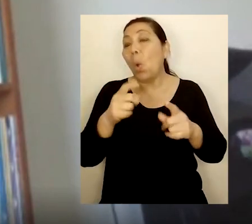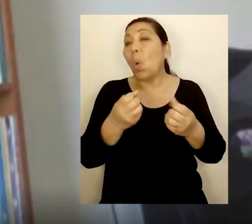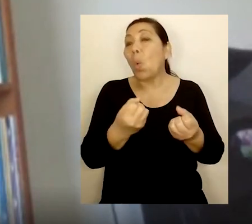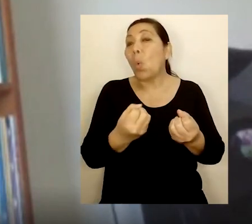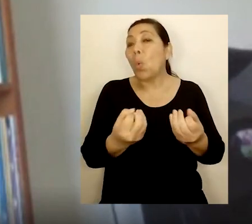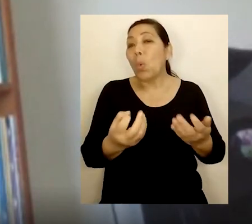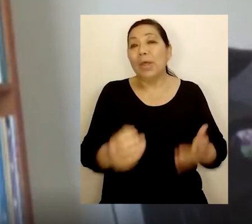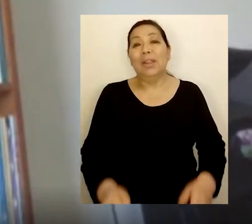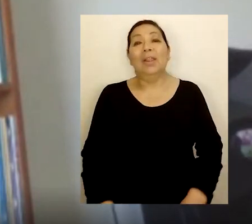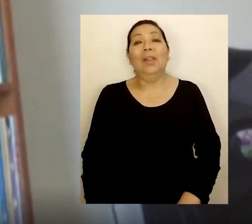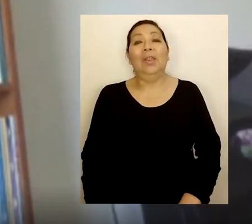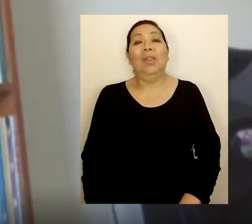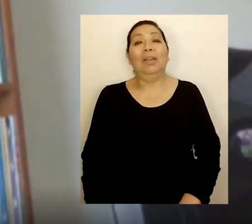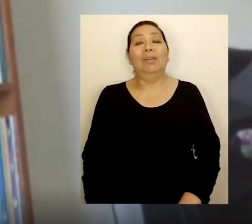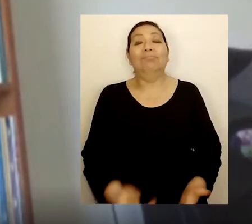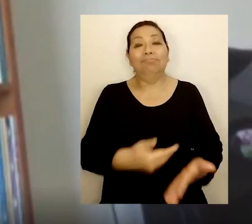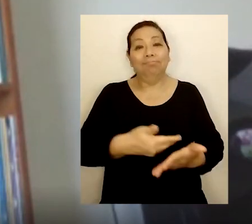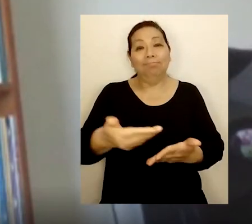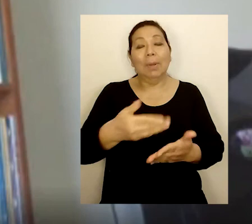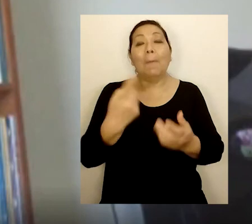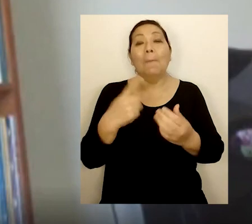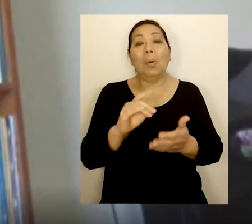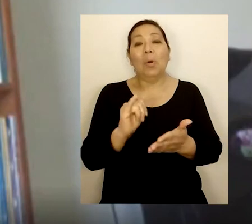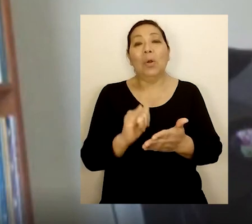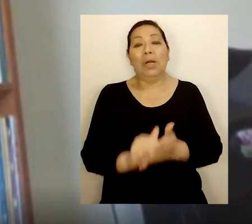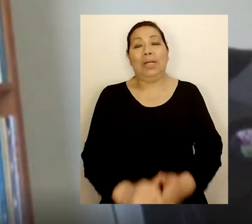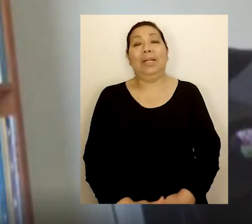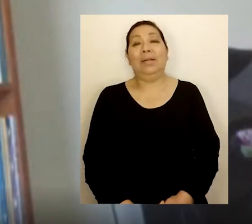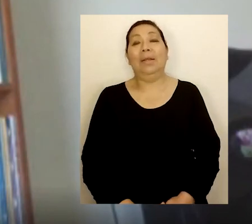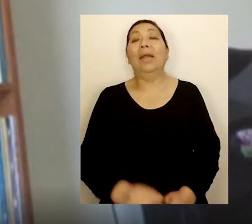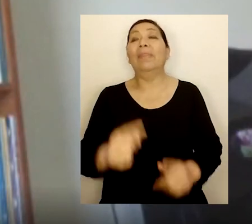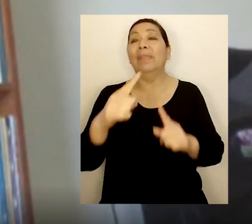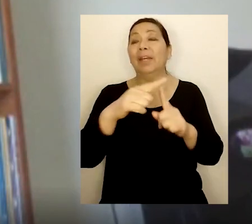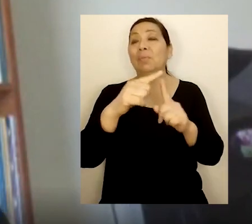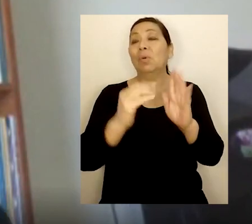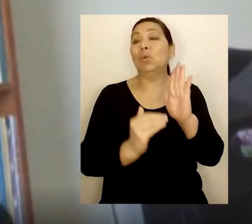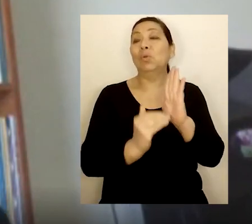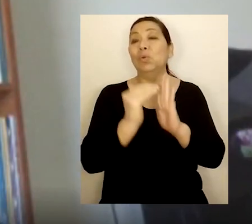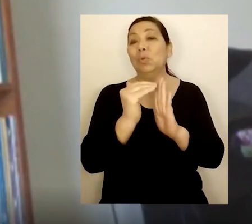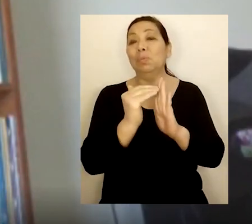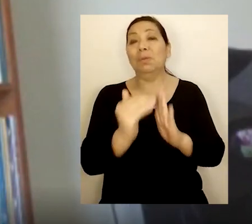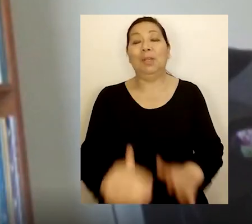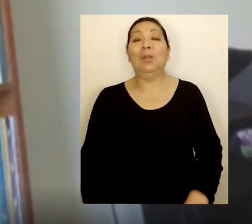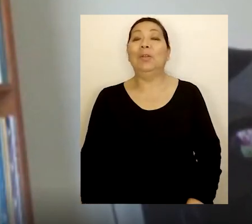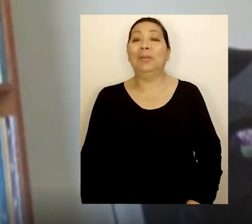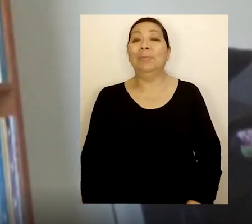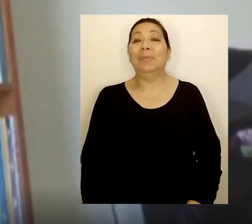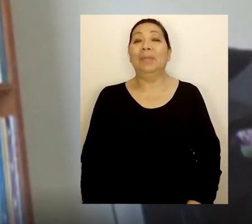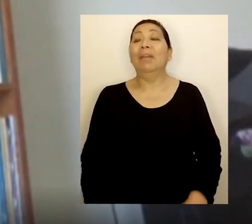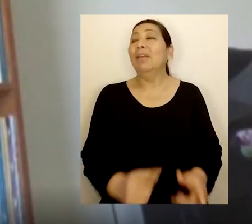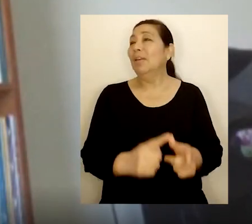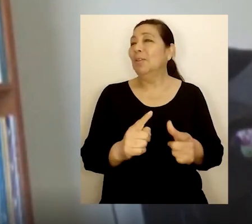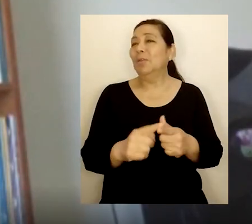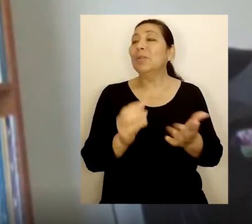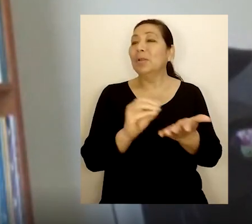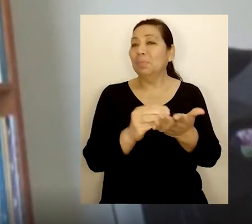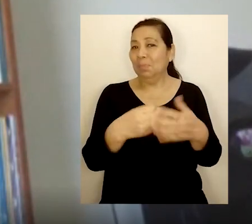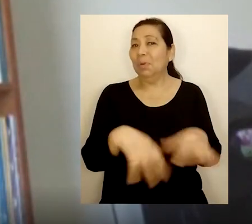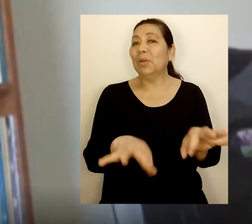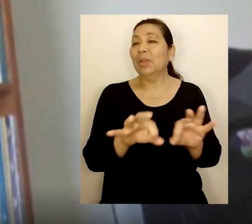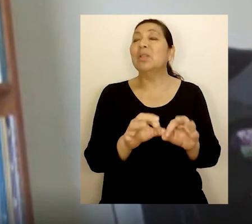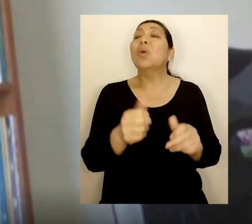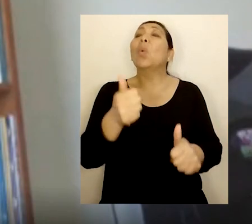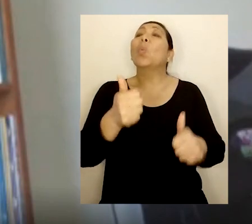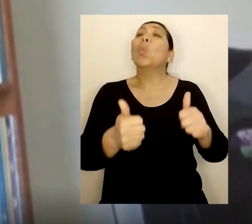quantum de la pena expedida en su momento por el Tribunal Superior. Y entonces lo que importa en este